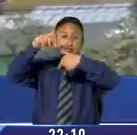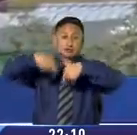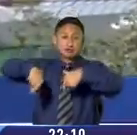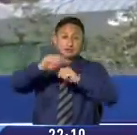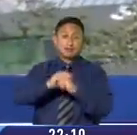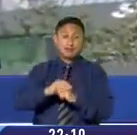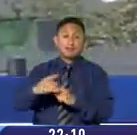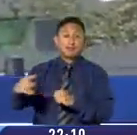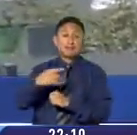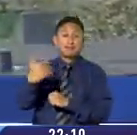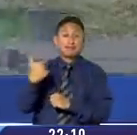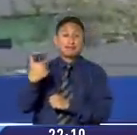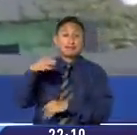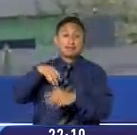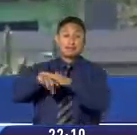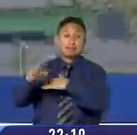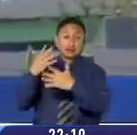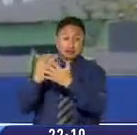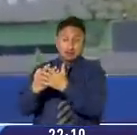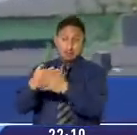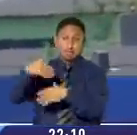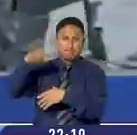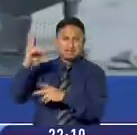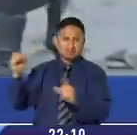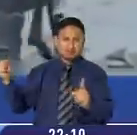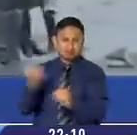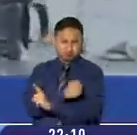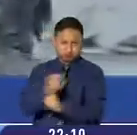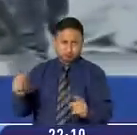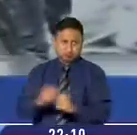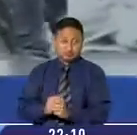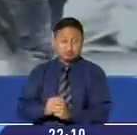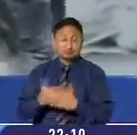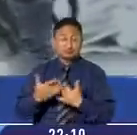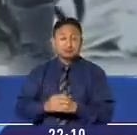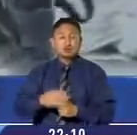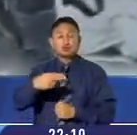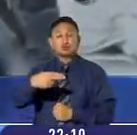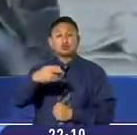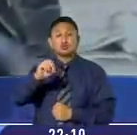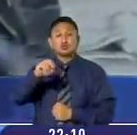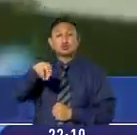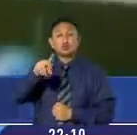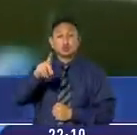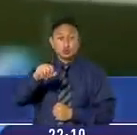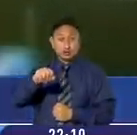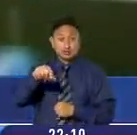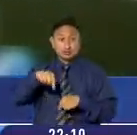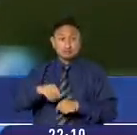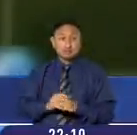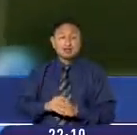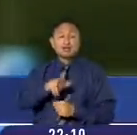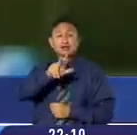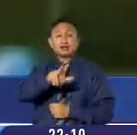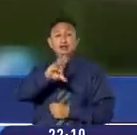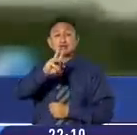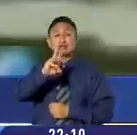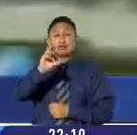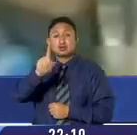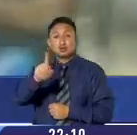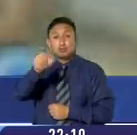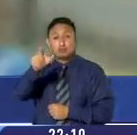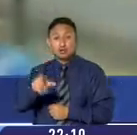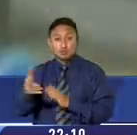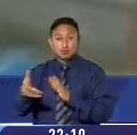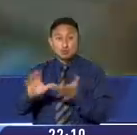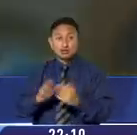las penitenciarías más violentas del mundo. Honduras tiene el récord de muertes con 361